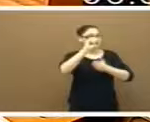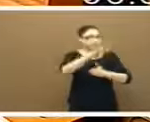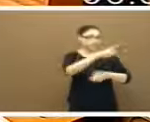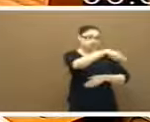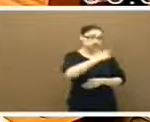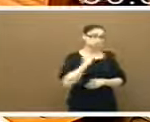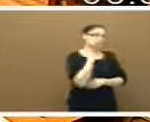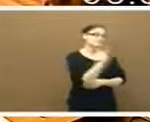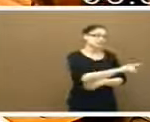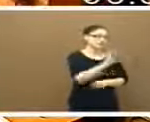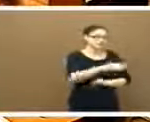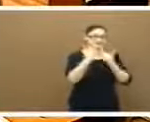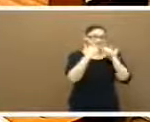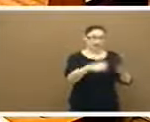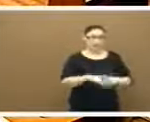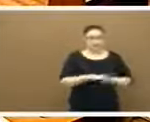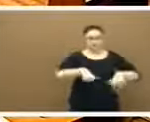gracias.